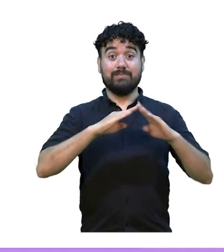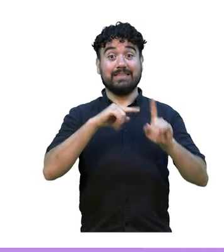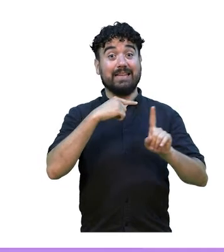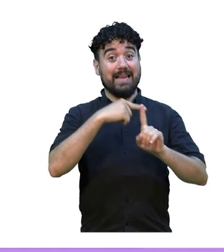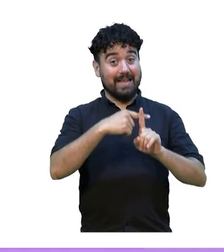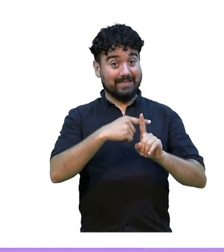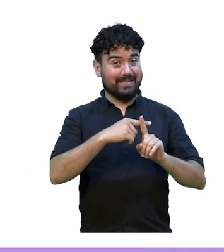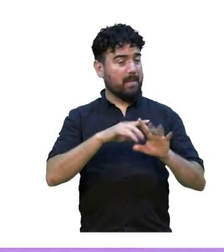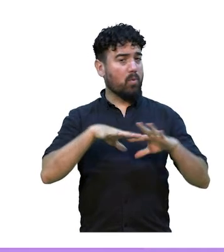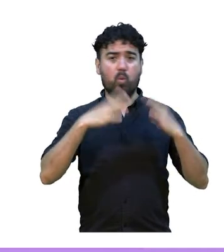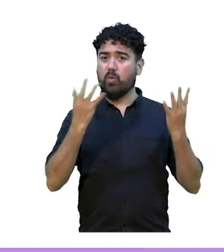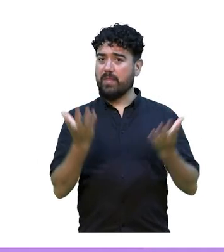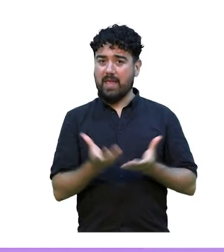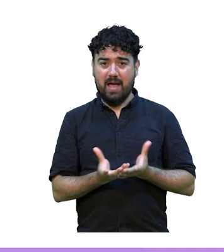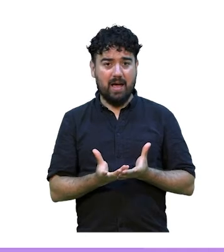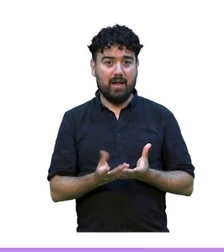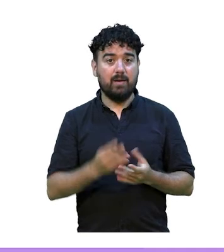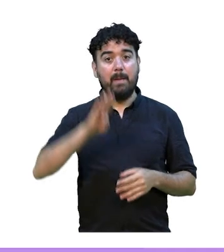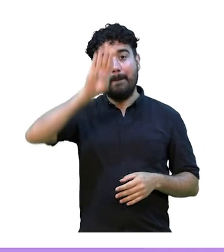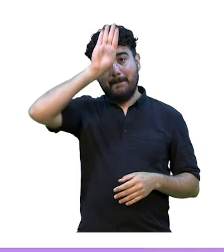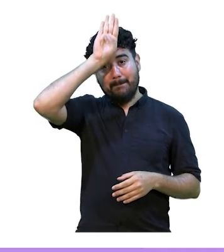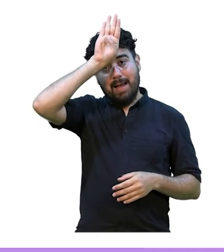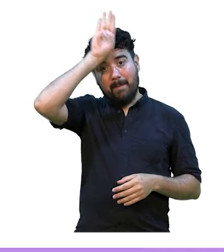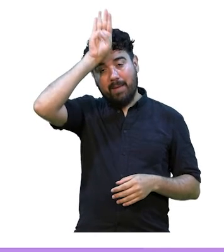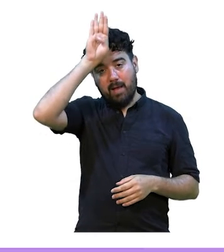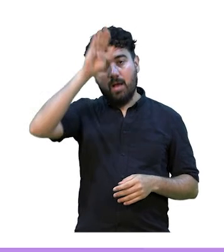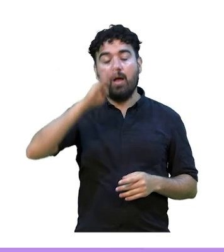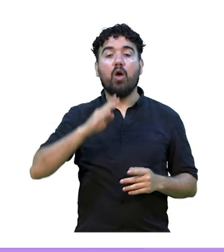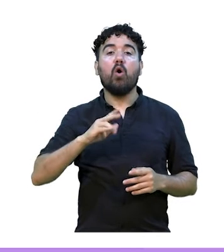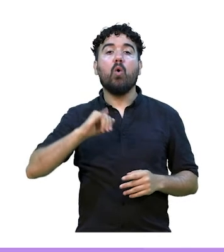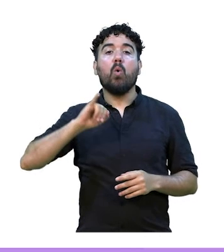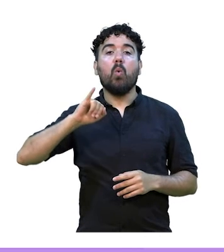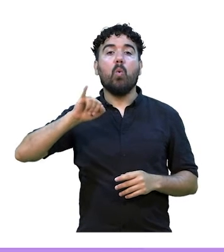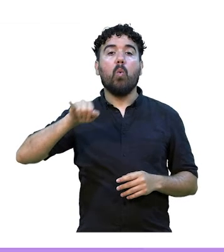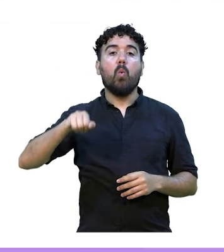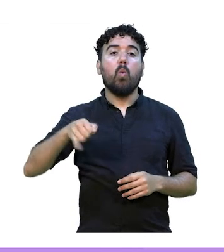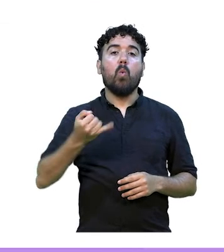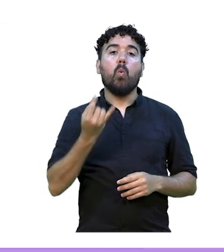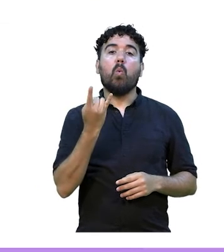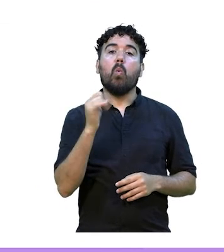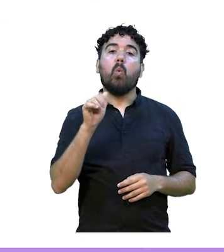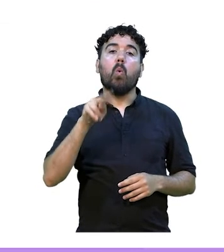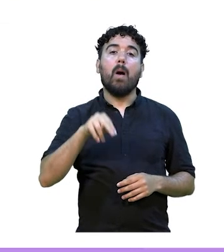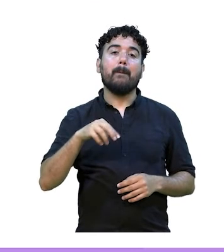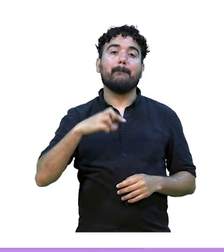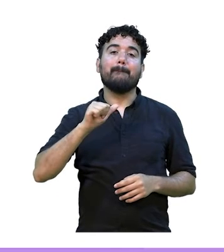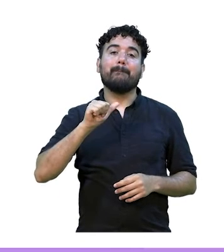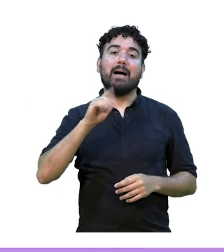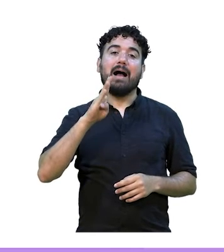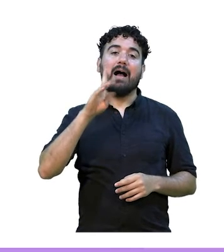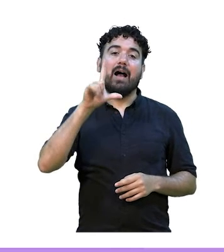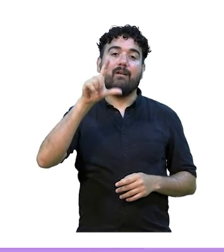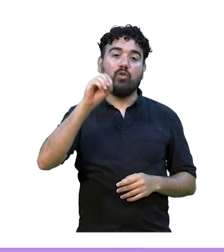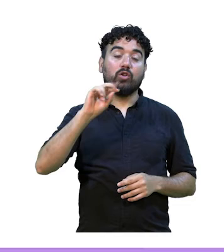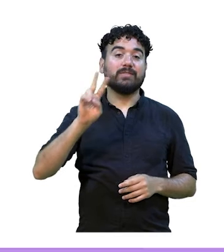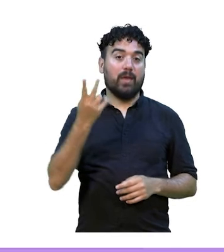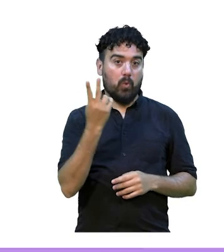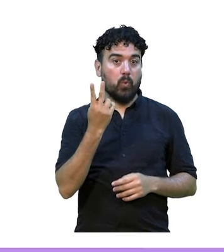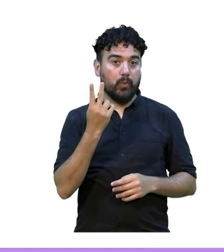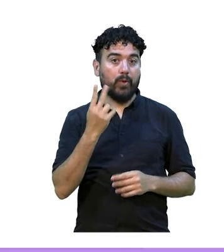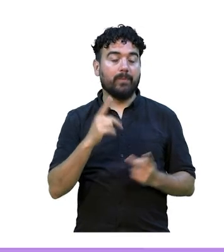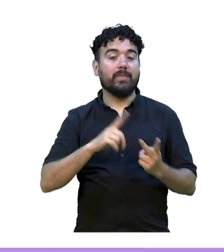La Iglesia, a nivel mundial, recordemos que es el papado de Juan Pablo II, ¿no?